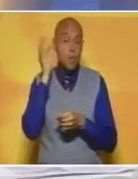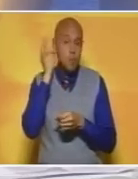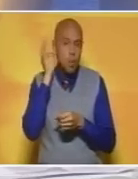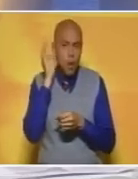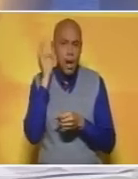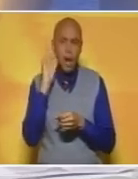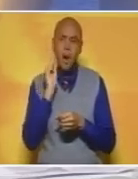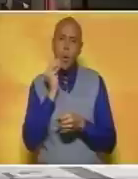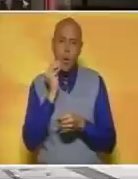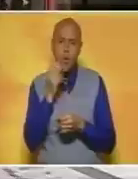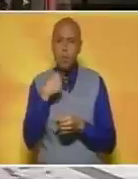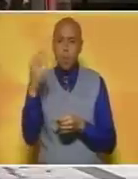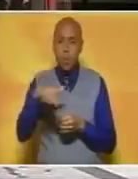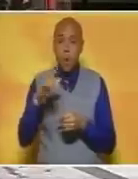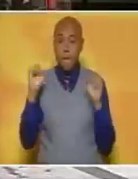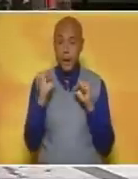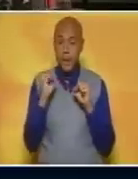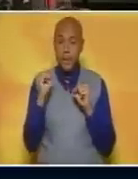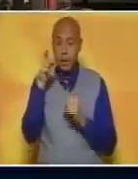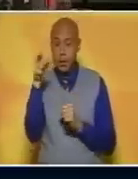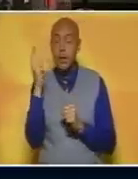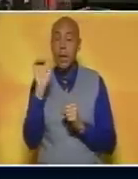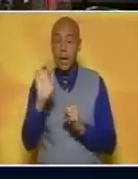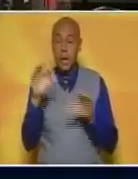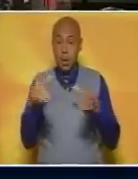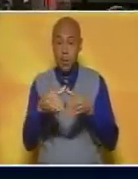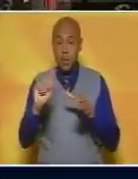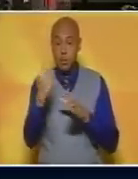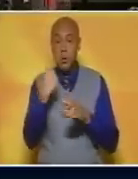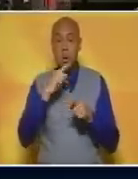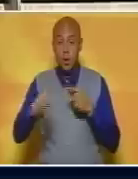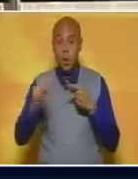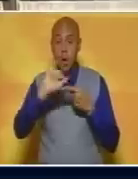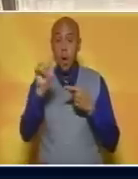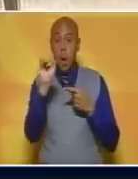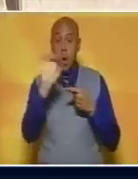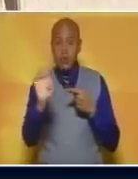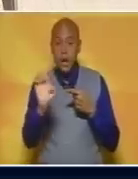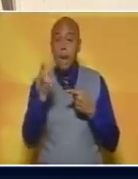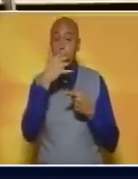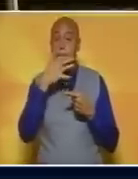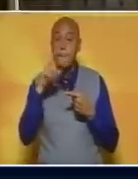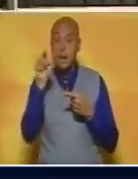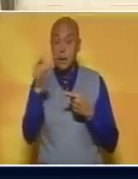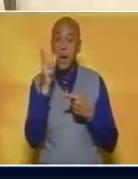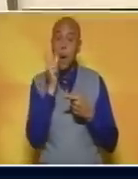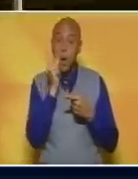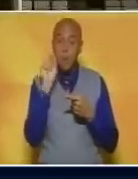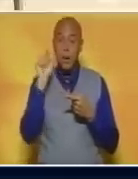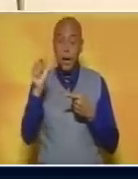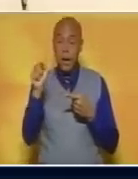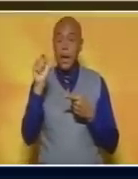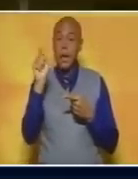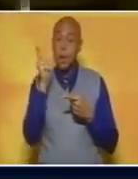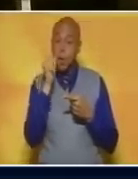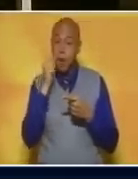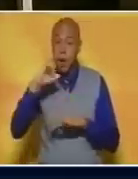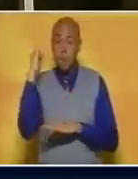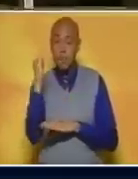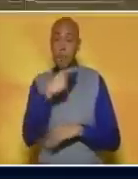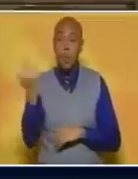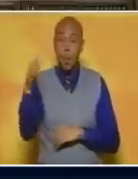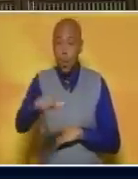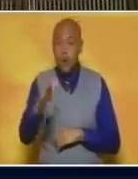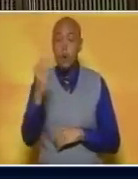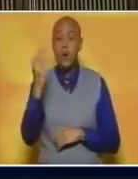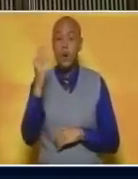estado Mérida. El Tribunal Primero de Control del estado Mérida señaló a José Hernández por la presunta comisión del delito de feminicidio agravado